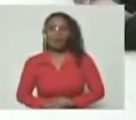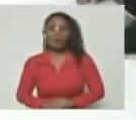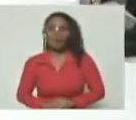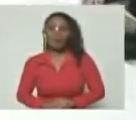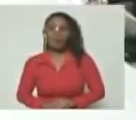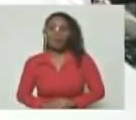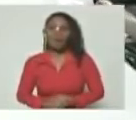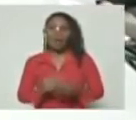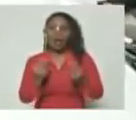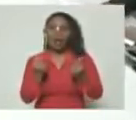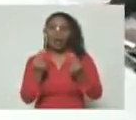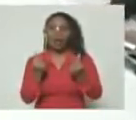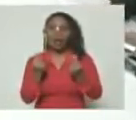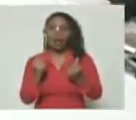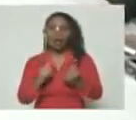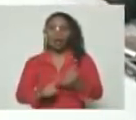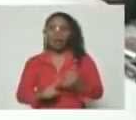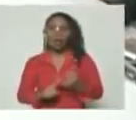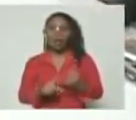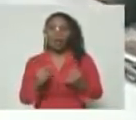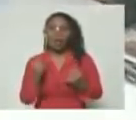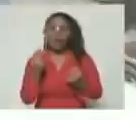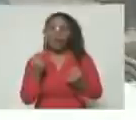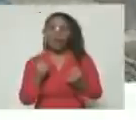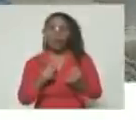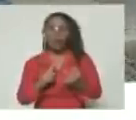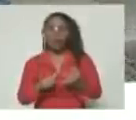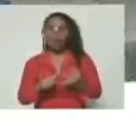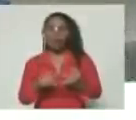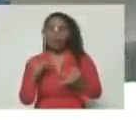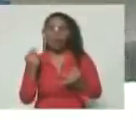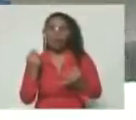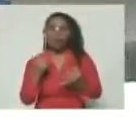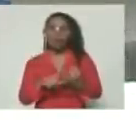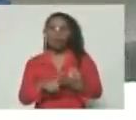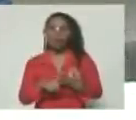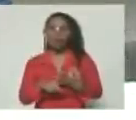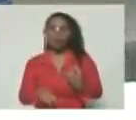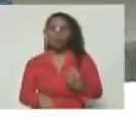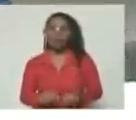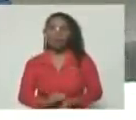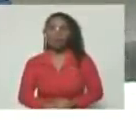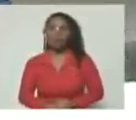La economía. La economía, la economía,